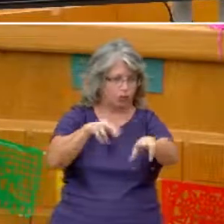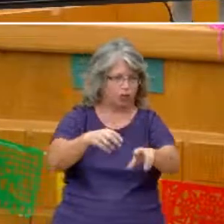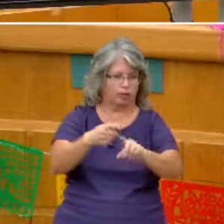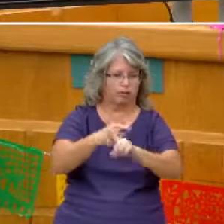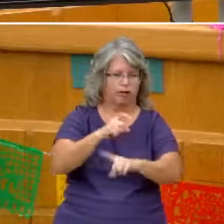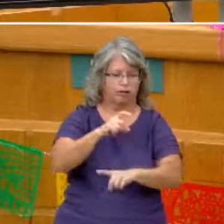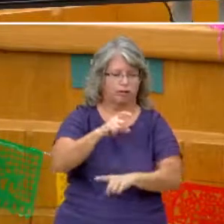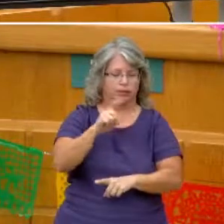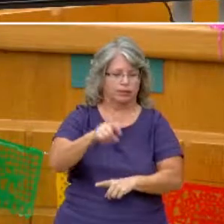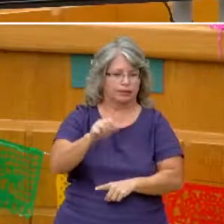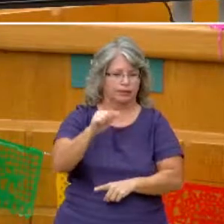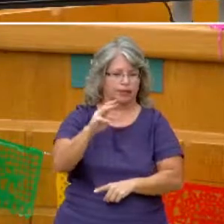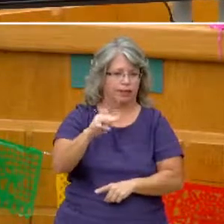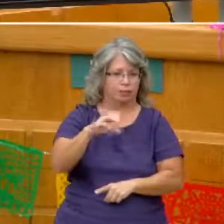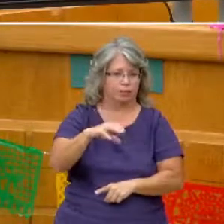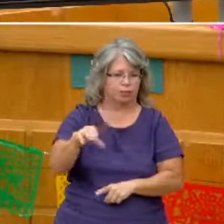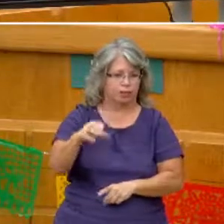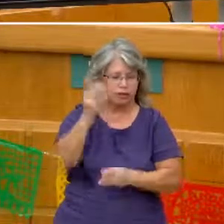and Modeling team.